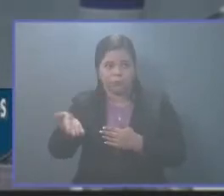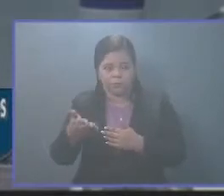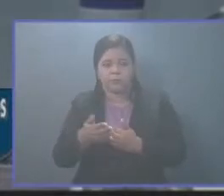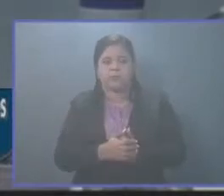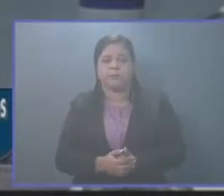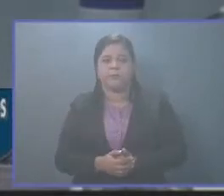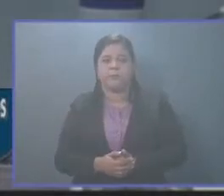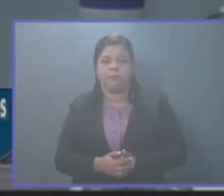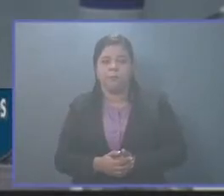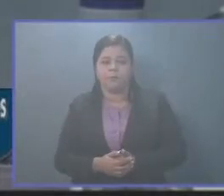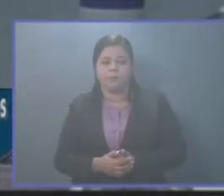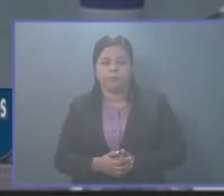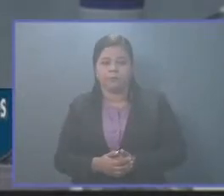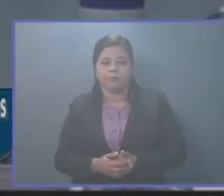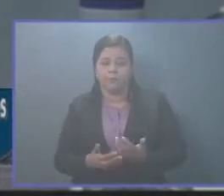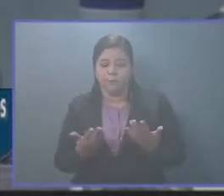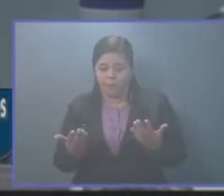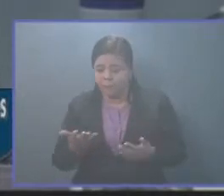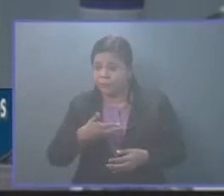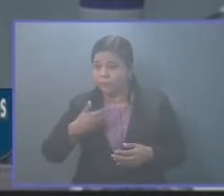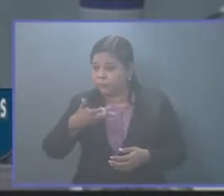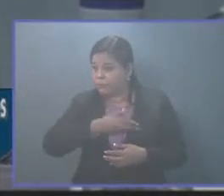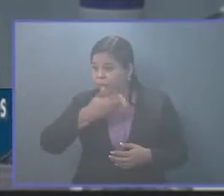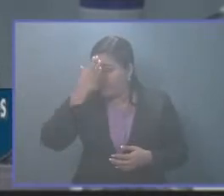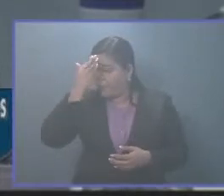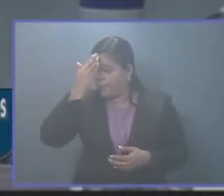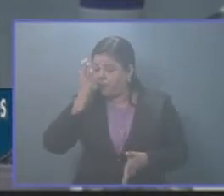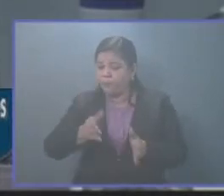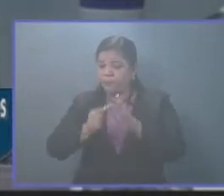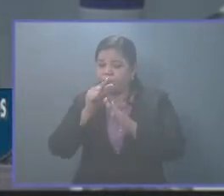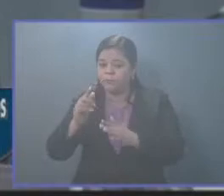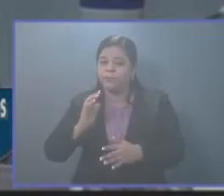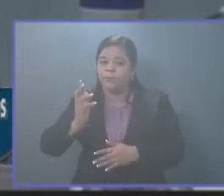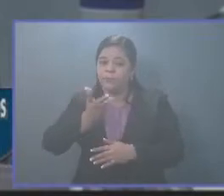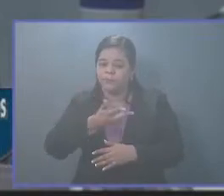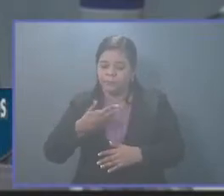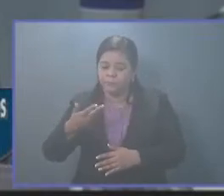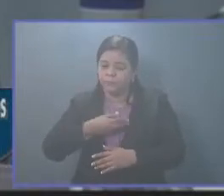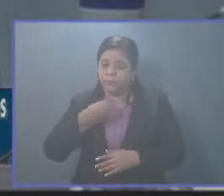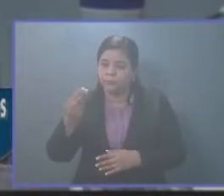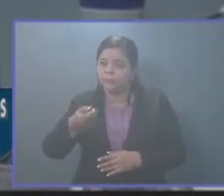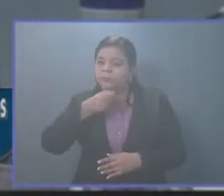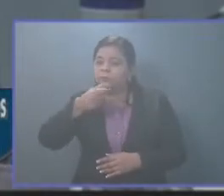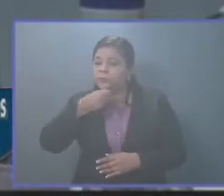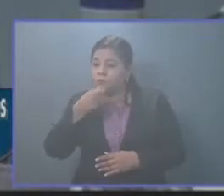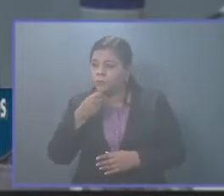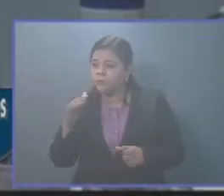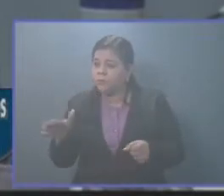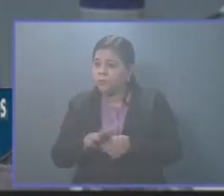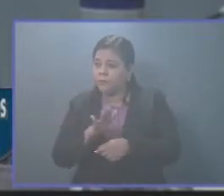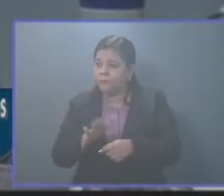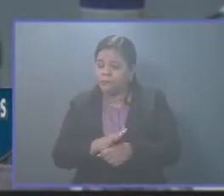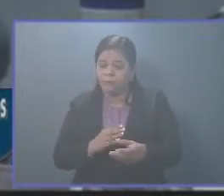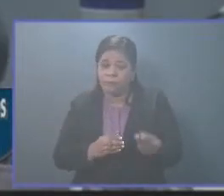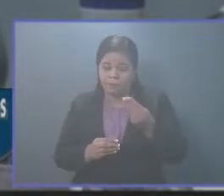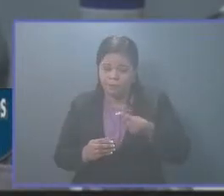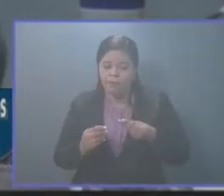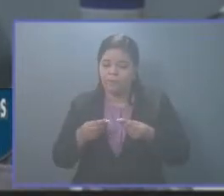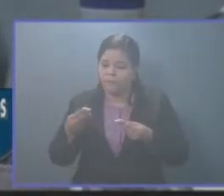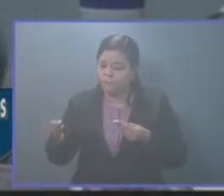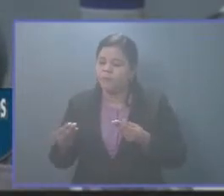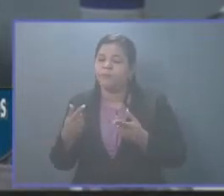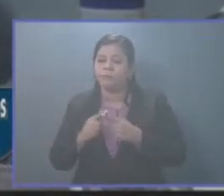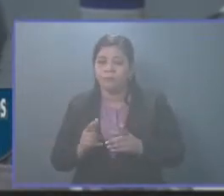conclusiones para saber a qué instituciones vamos a derivar las informaciones que ustedes nos den, pero sobre todo